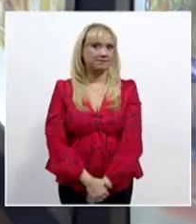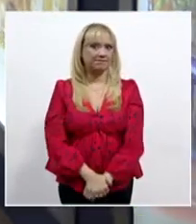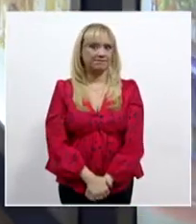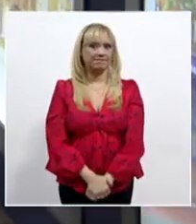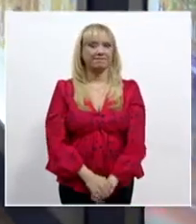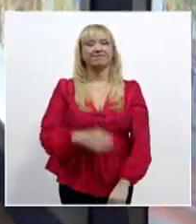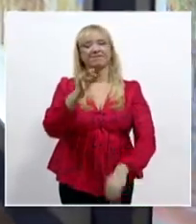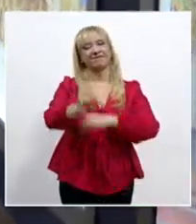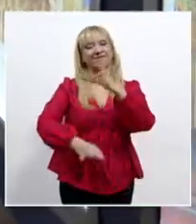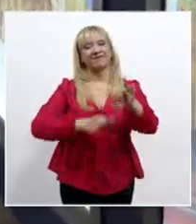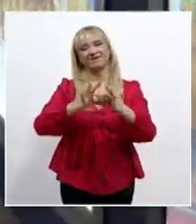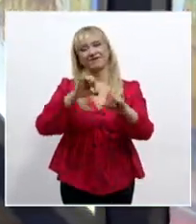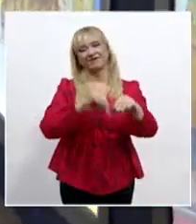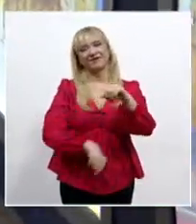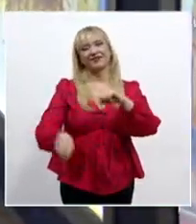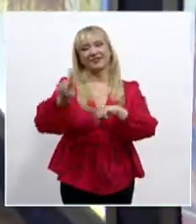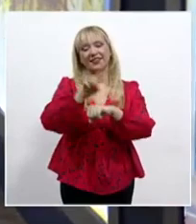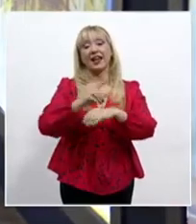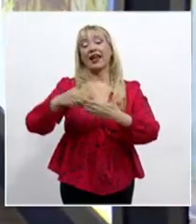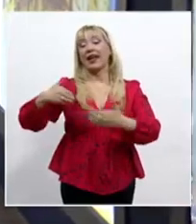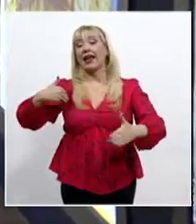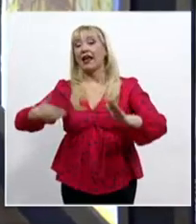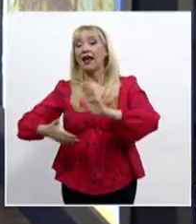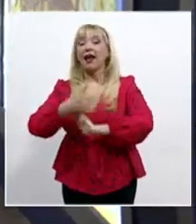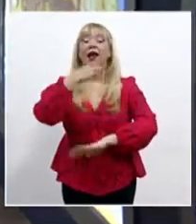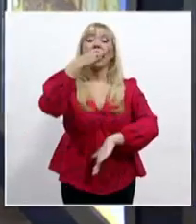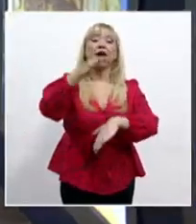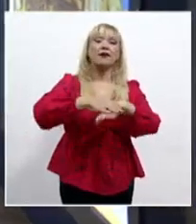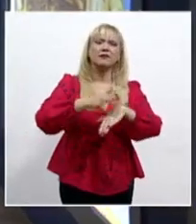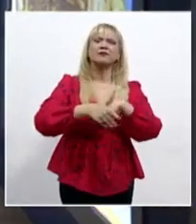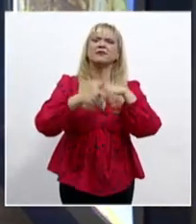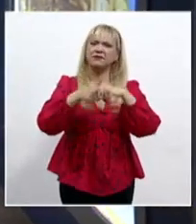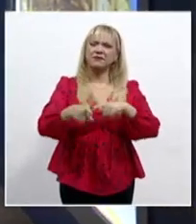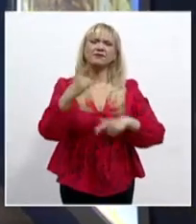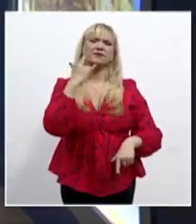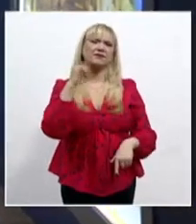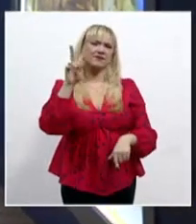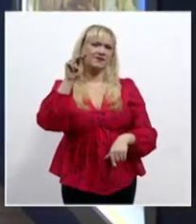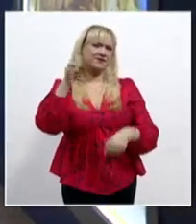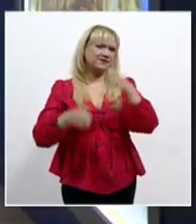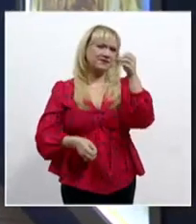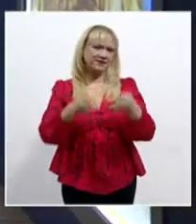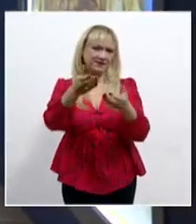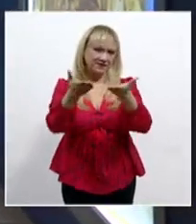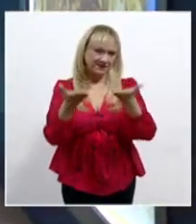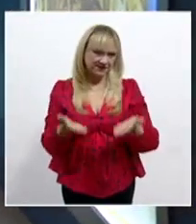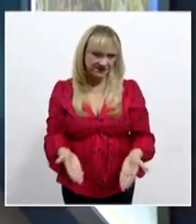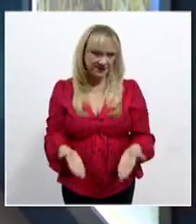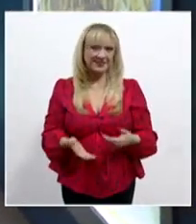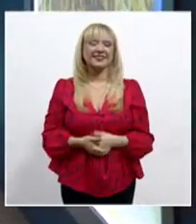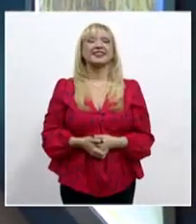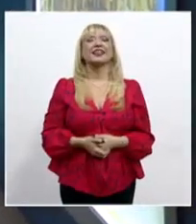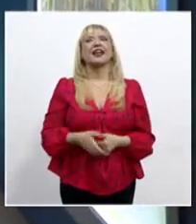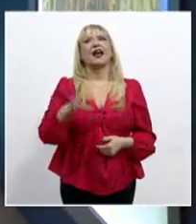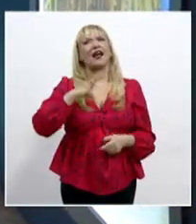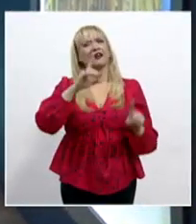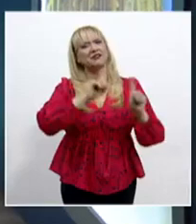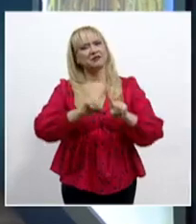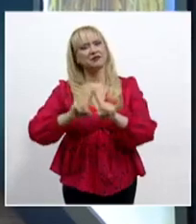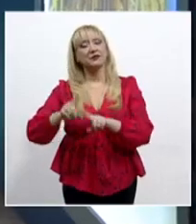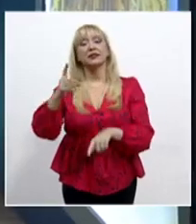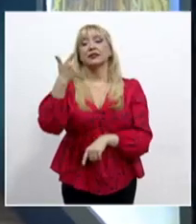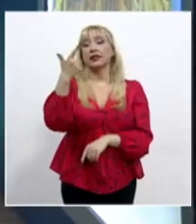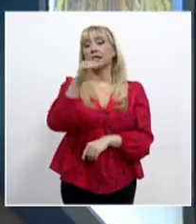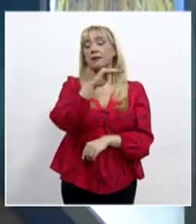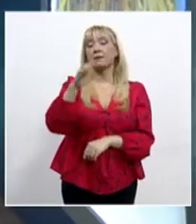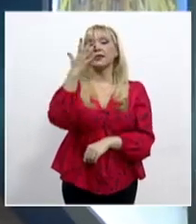Así concluimos esta emisión y antes de despedirnos, le invitamos a mantenerse aquí en la señal del canal del Poder Judicial de la Federación y a seguir a las